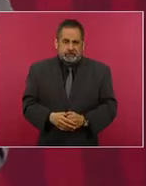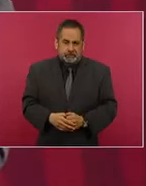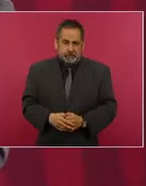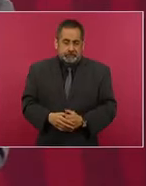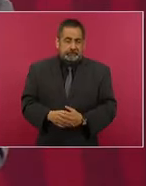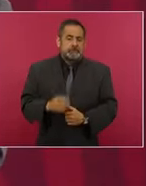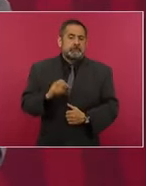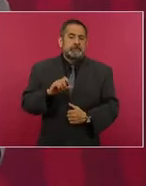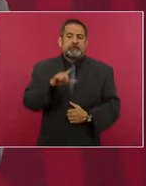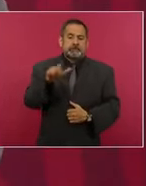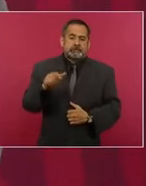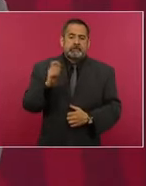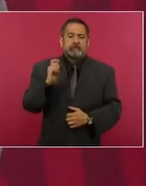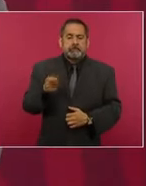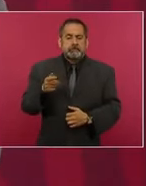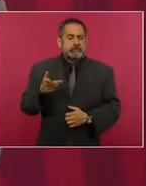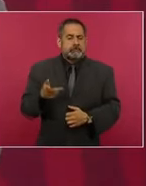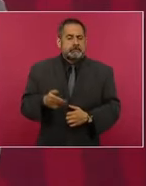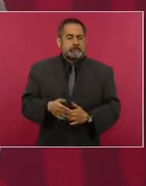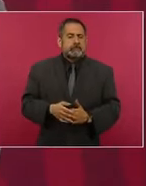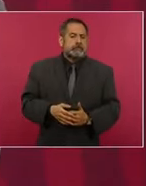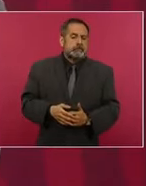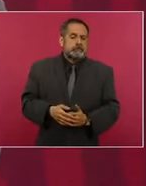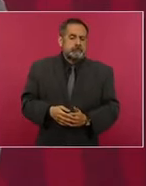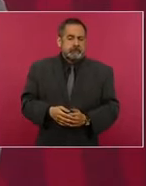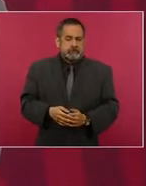luego hasta